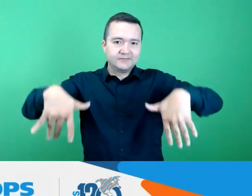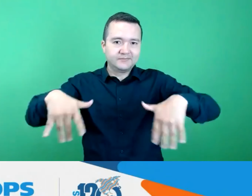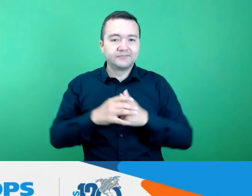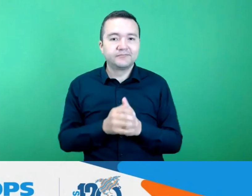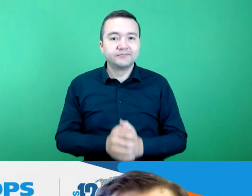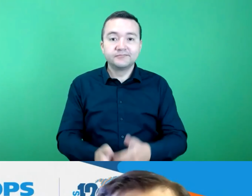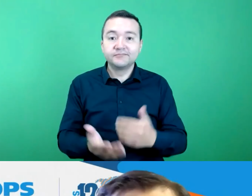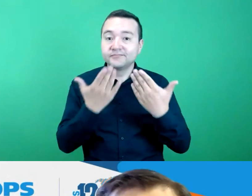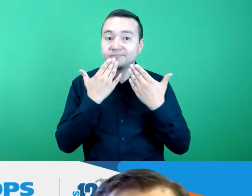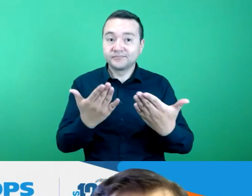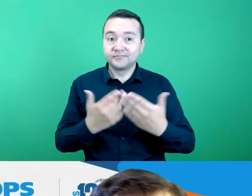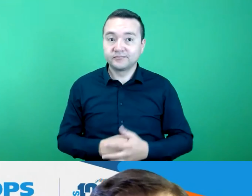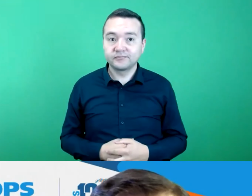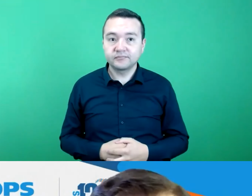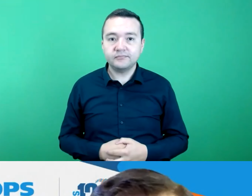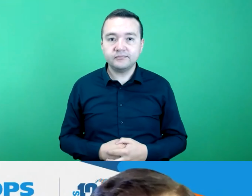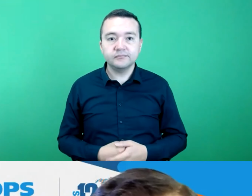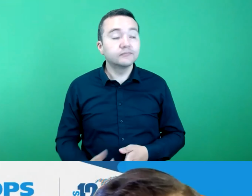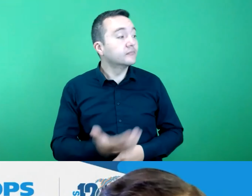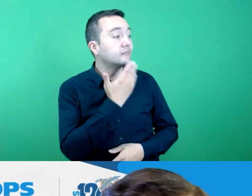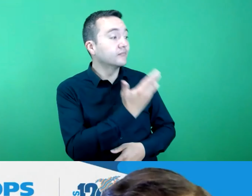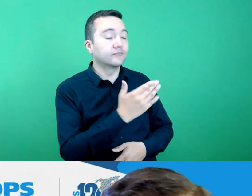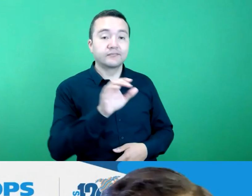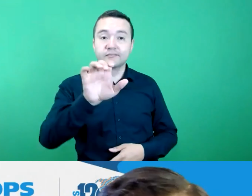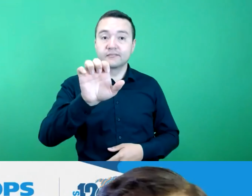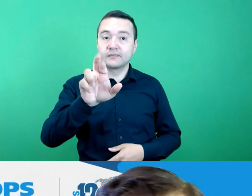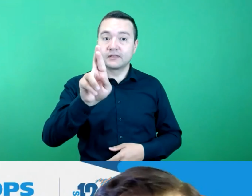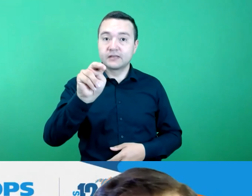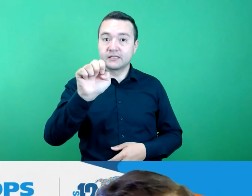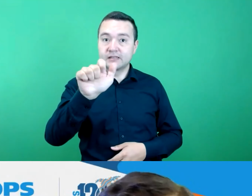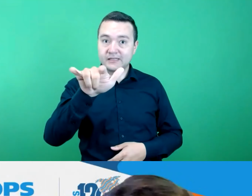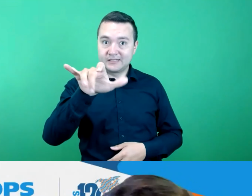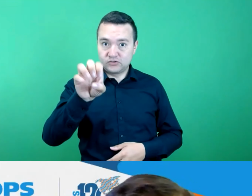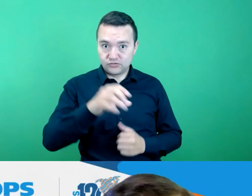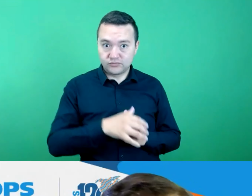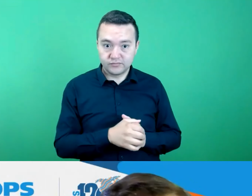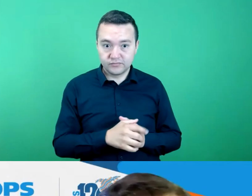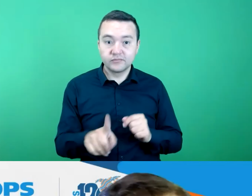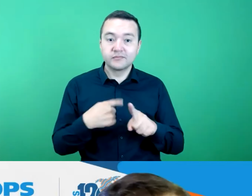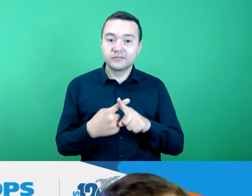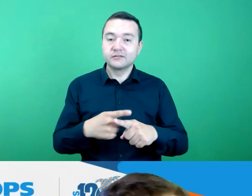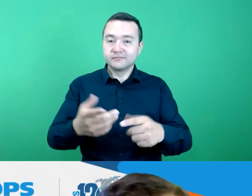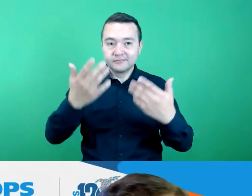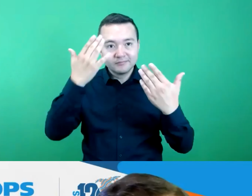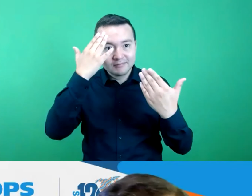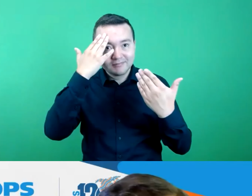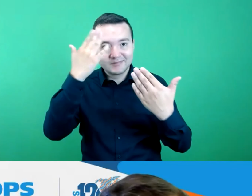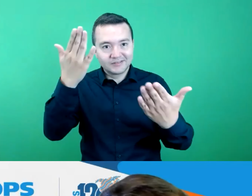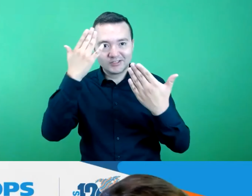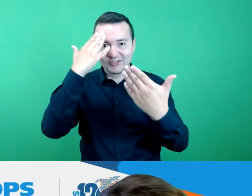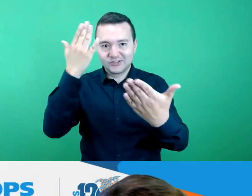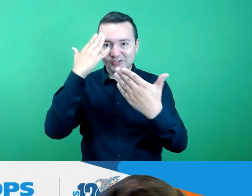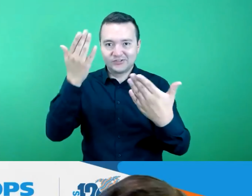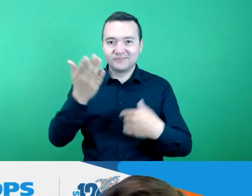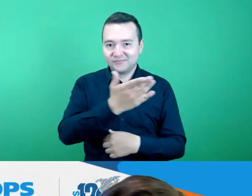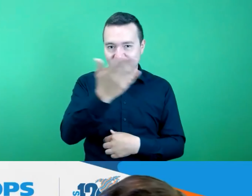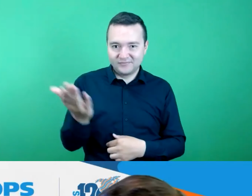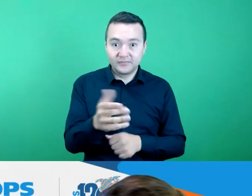Muchísimas gracias, Ernesto. Y quiero también saludar muy especialmente ya a los prácticamente